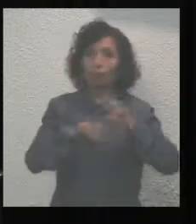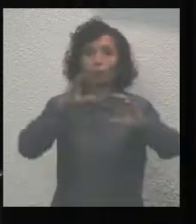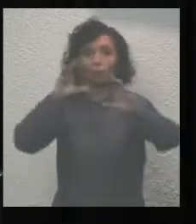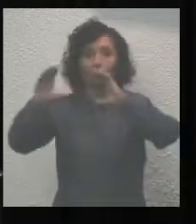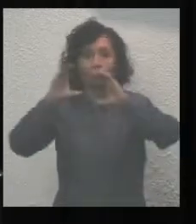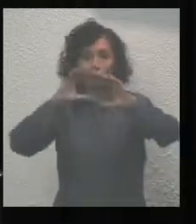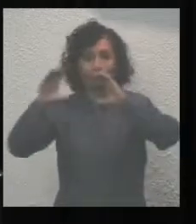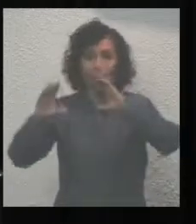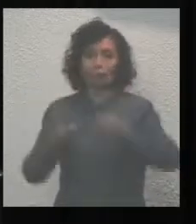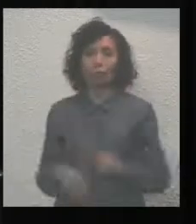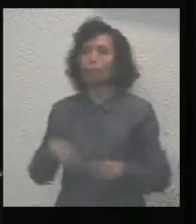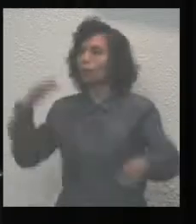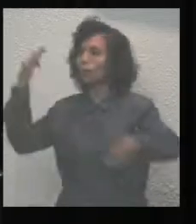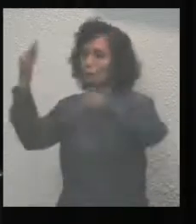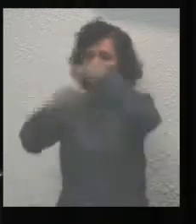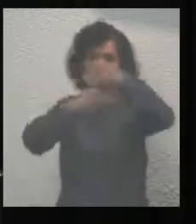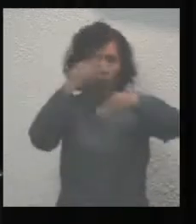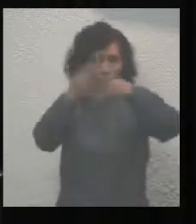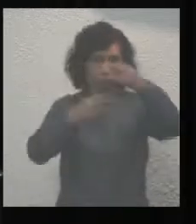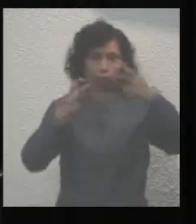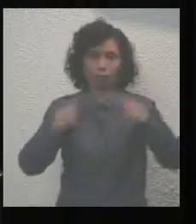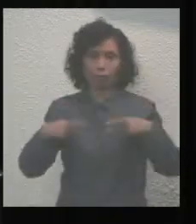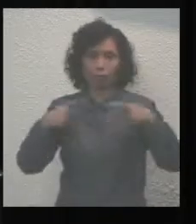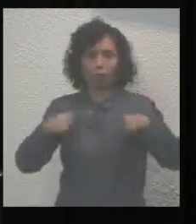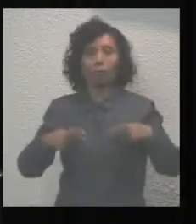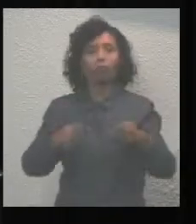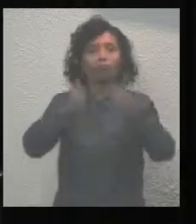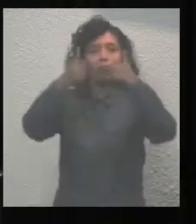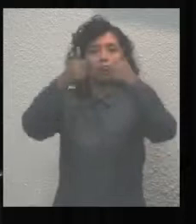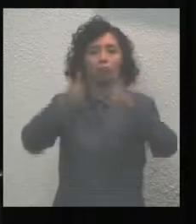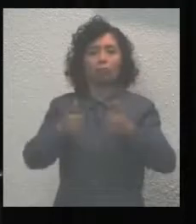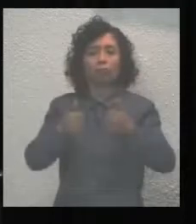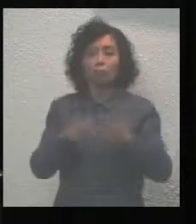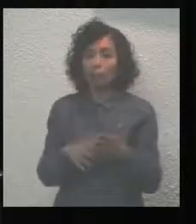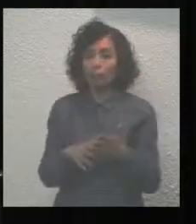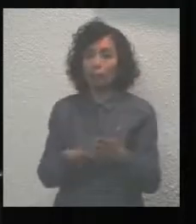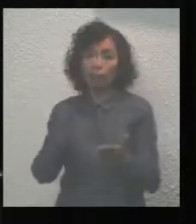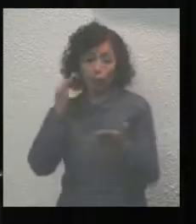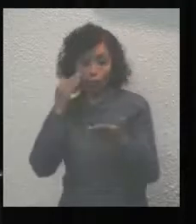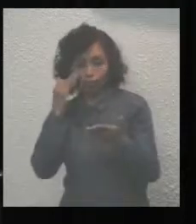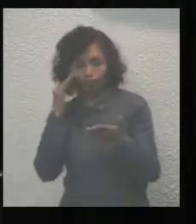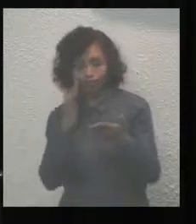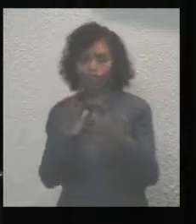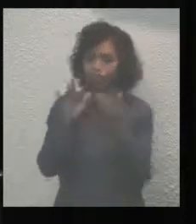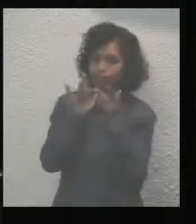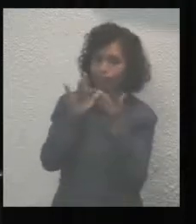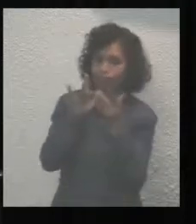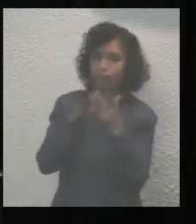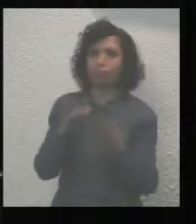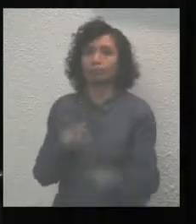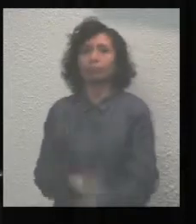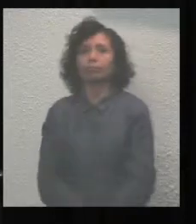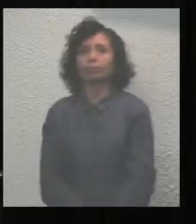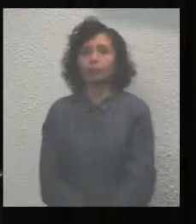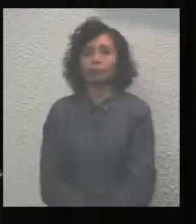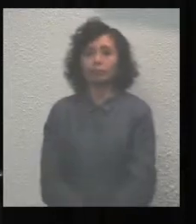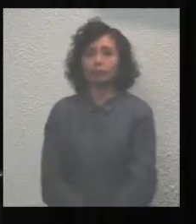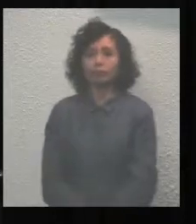comunicación y a todas las personas presentes y a quienes nos siguen a través de la página oficial de este Poder